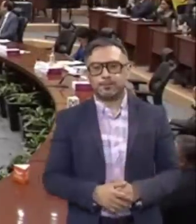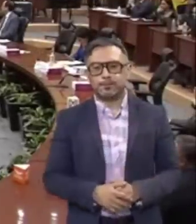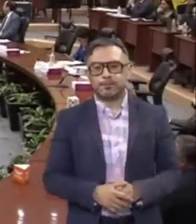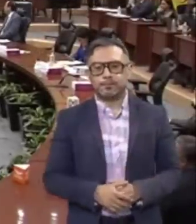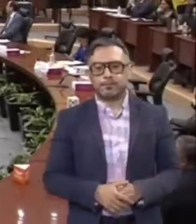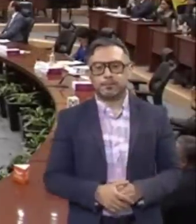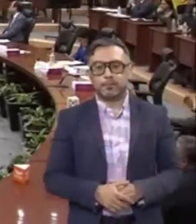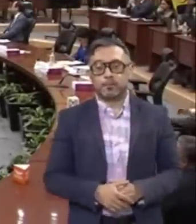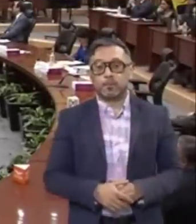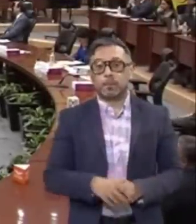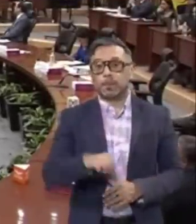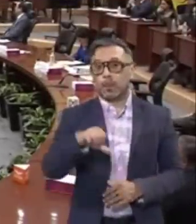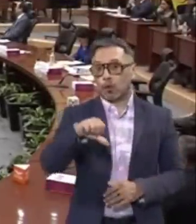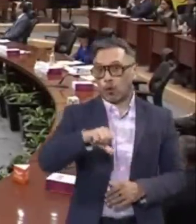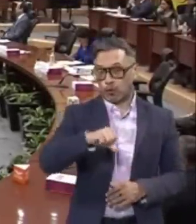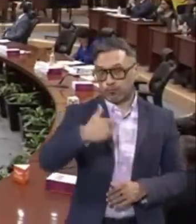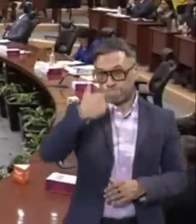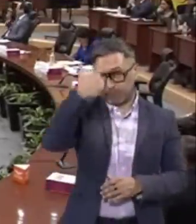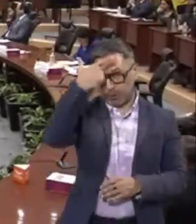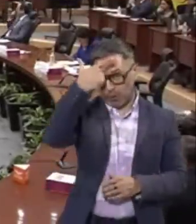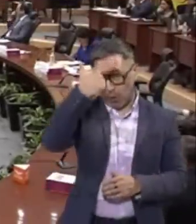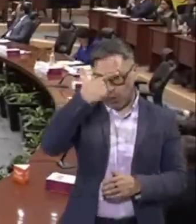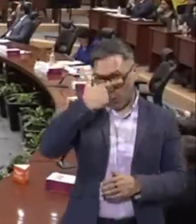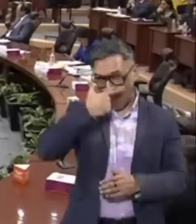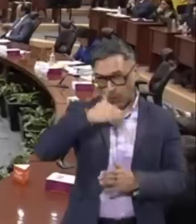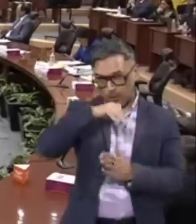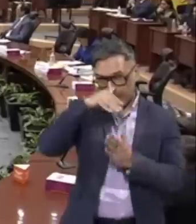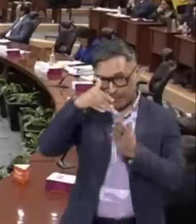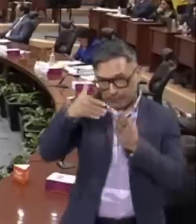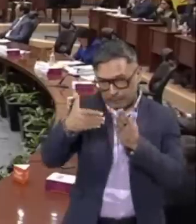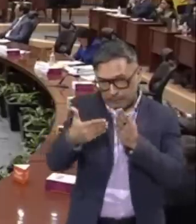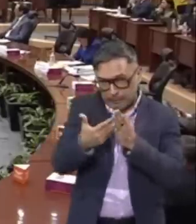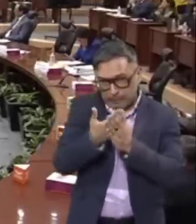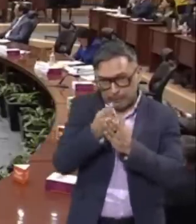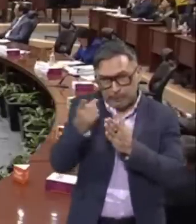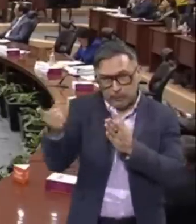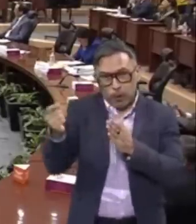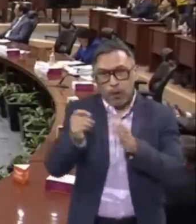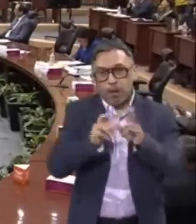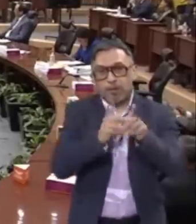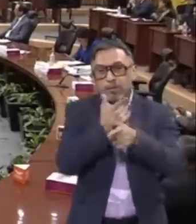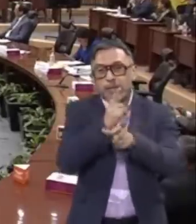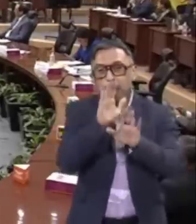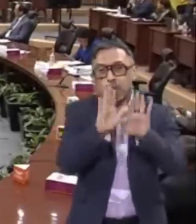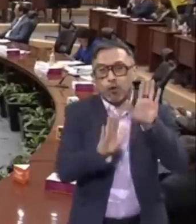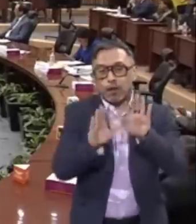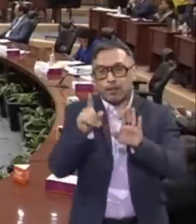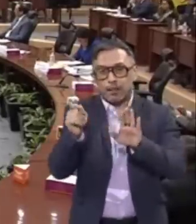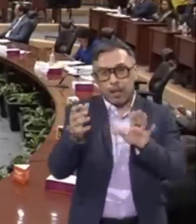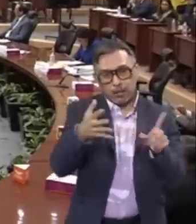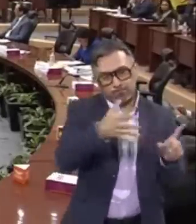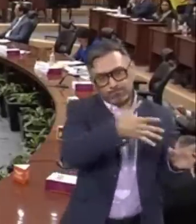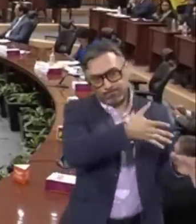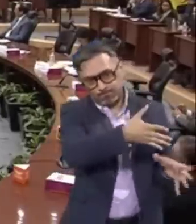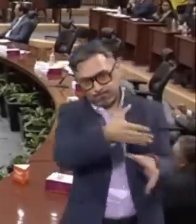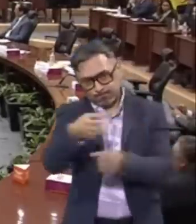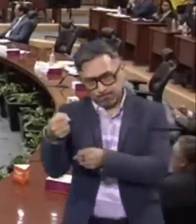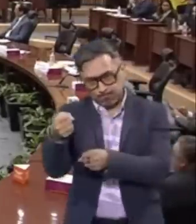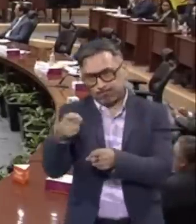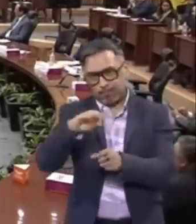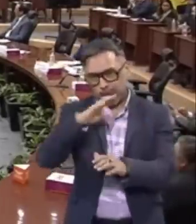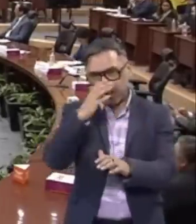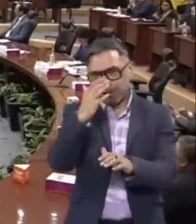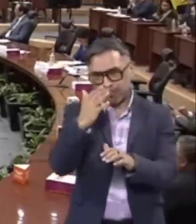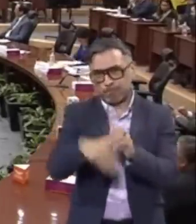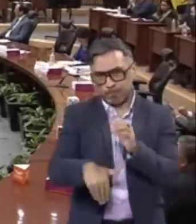Hoy la larga noche del secuestro de la democracia está por terminar. Señor Lorenzo